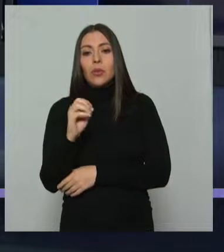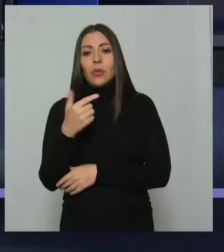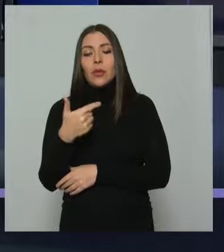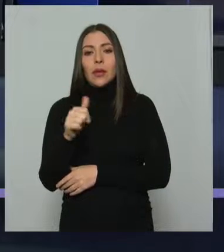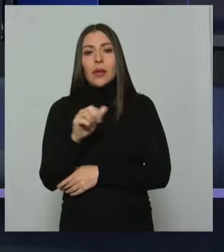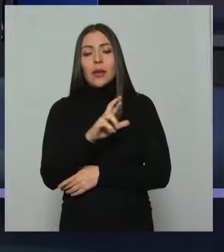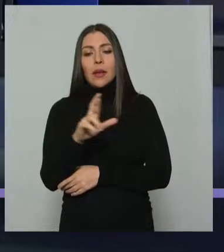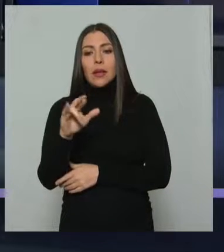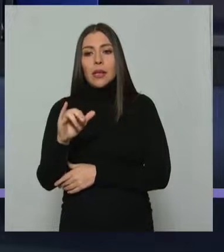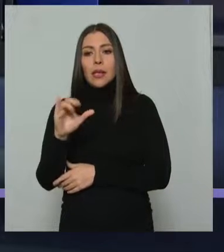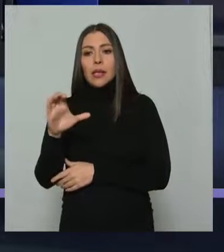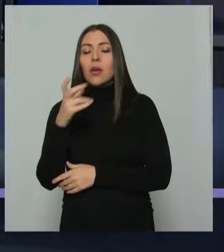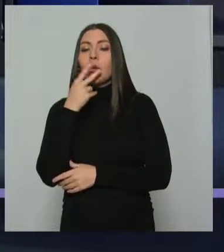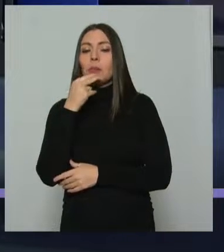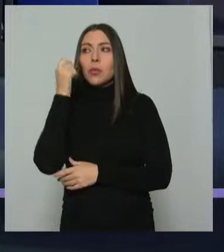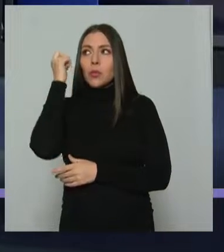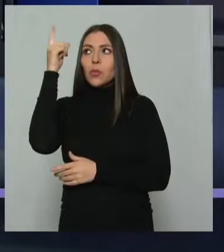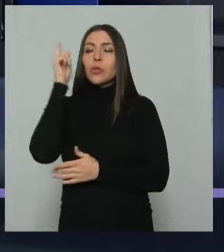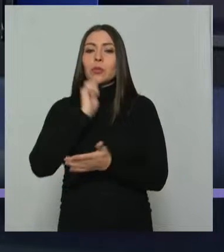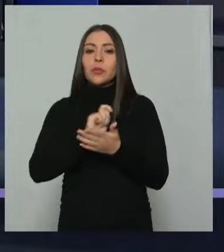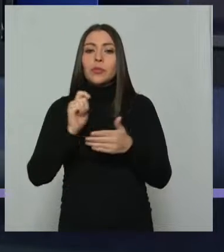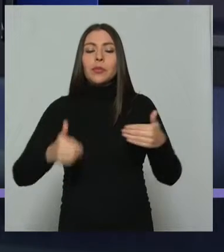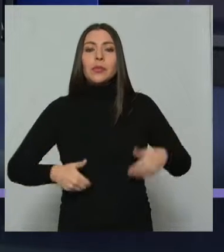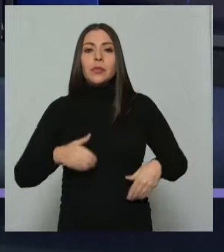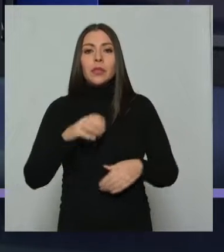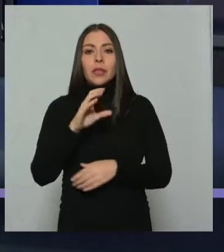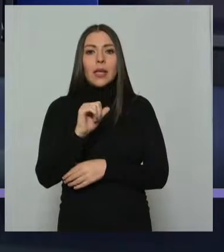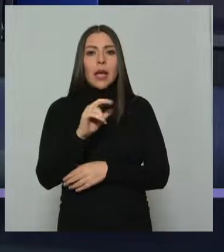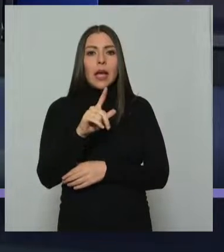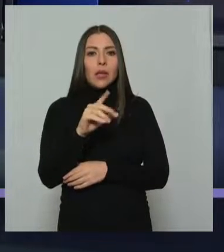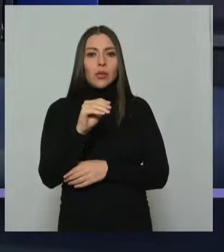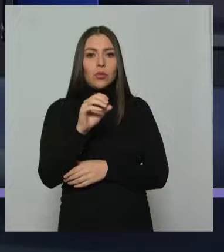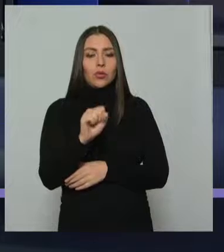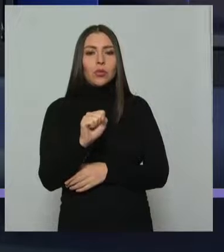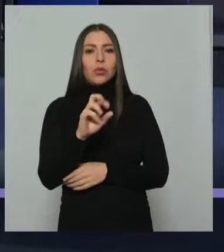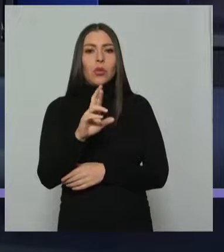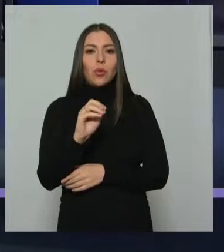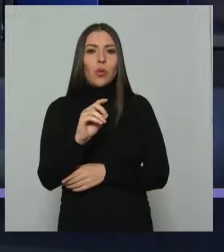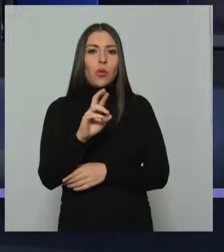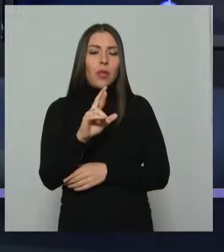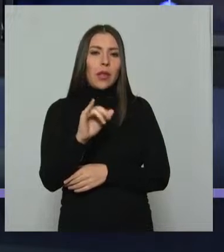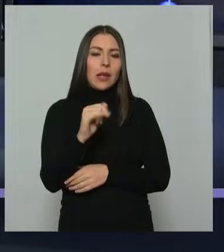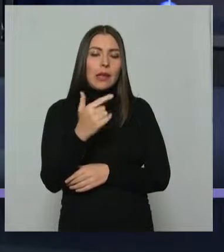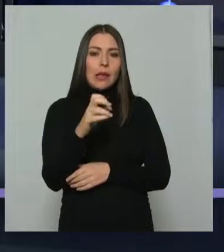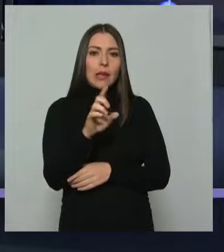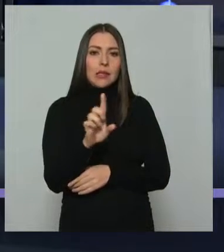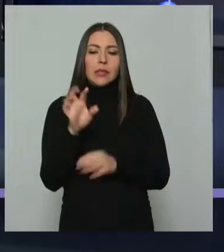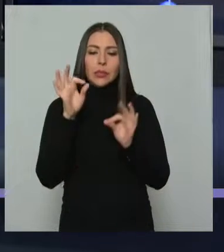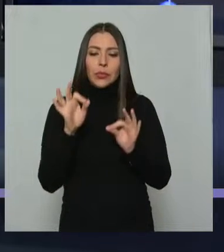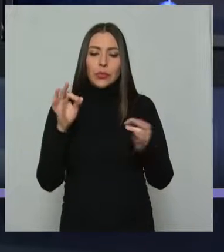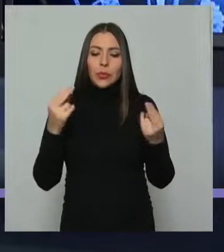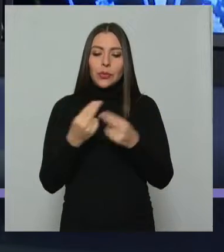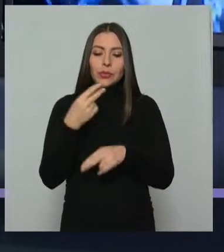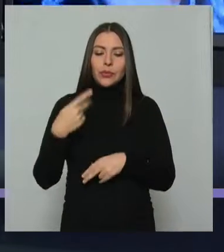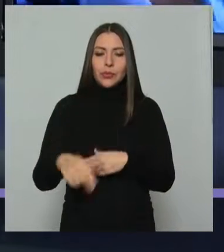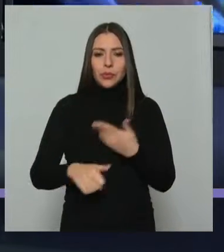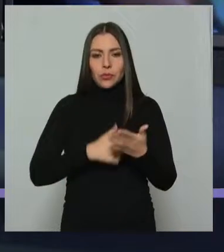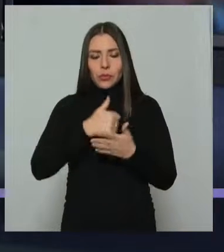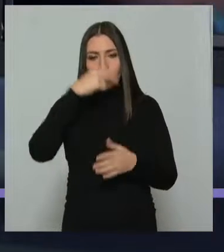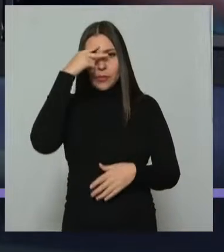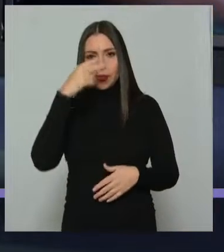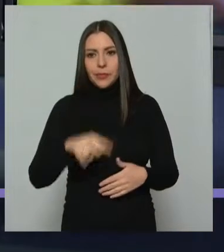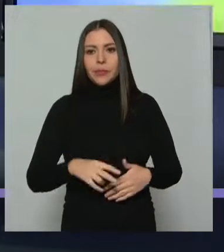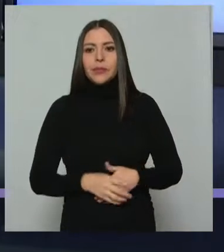Carlos Rodríguez y es de la Ciudad de México. La de Apenas son las 4 y El amor y la locura